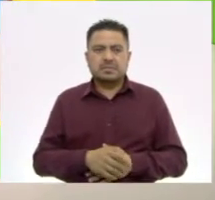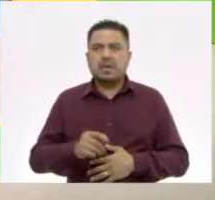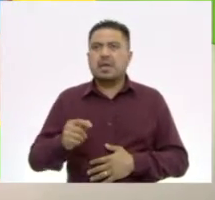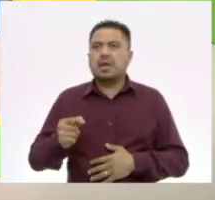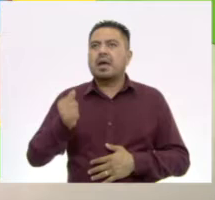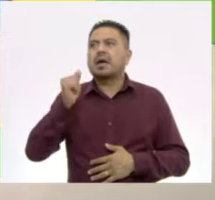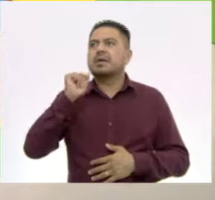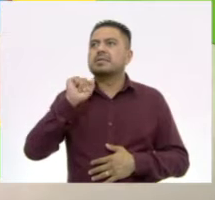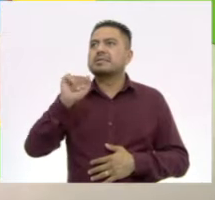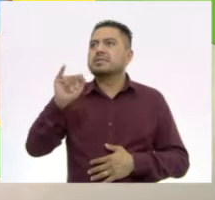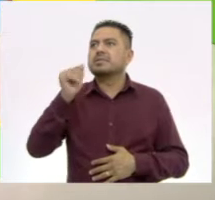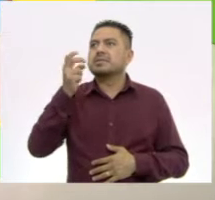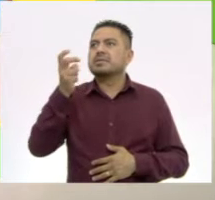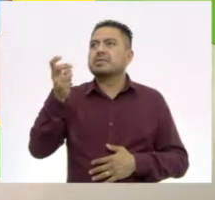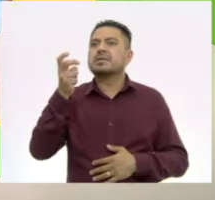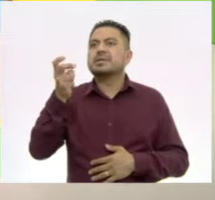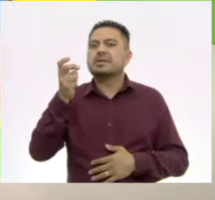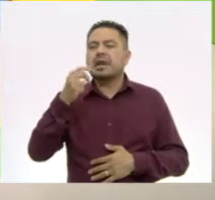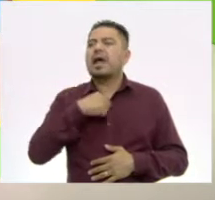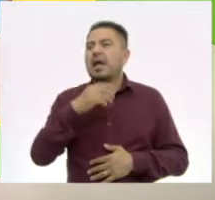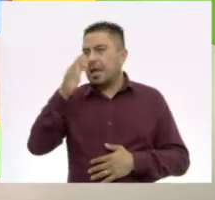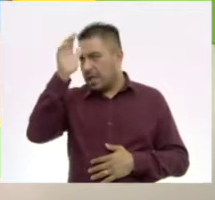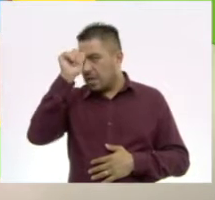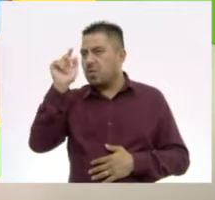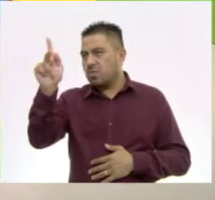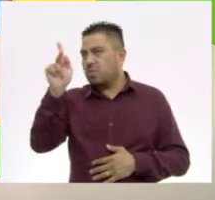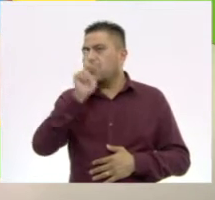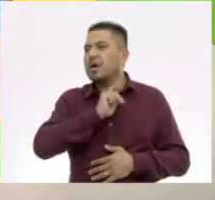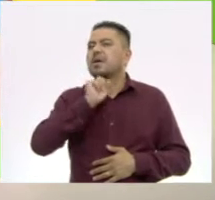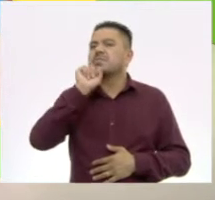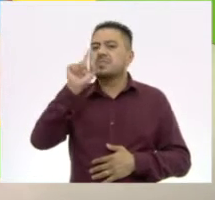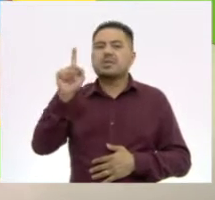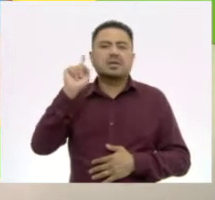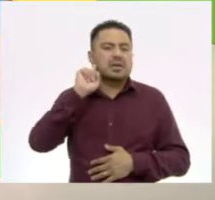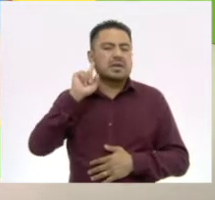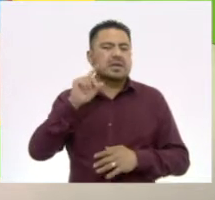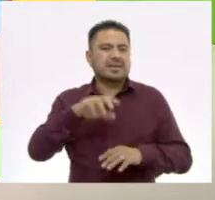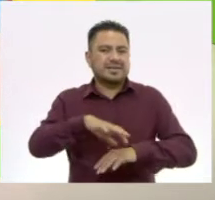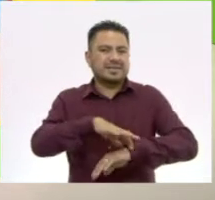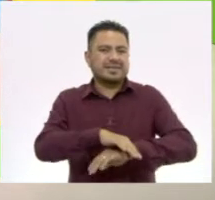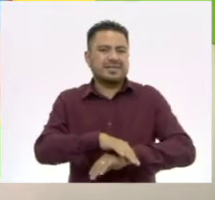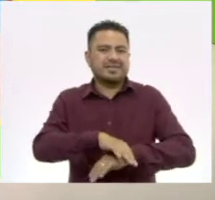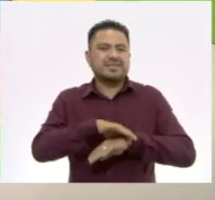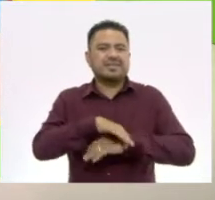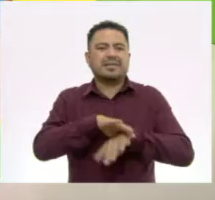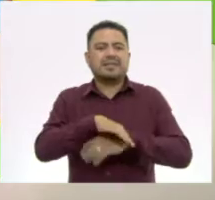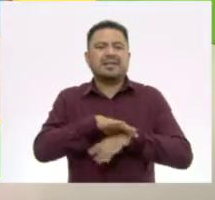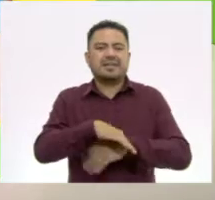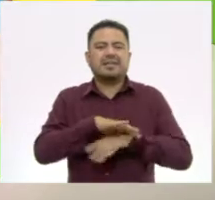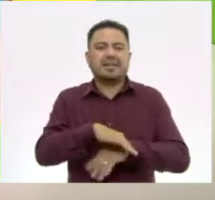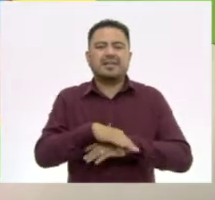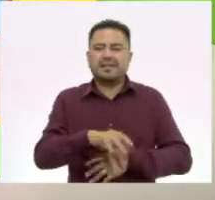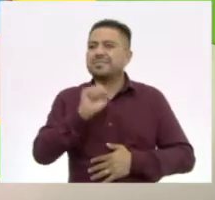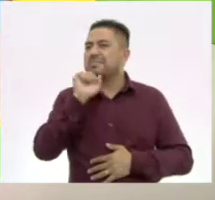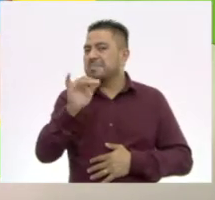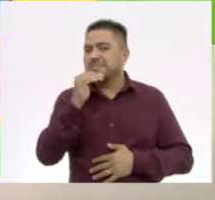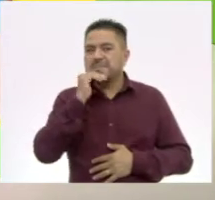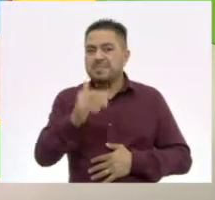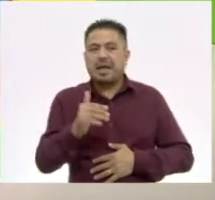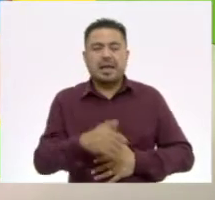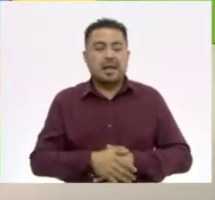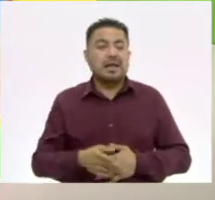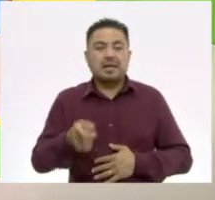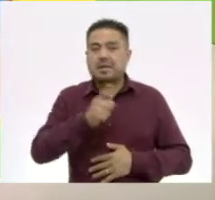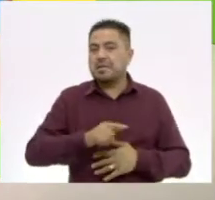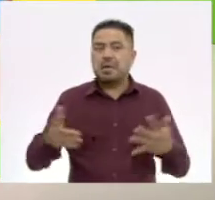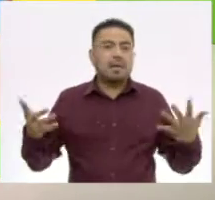y estoy de acuerdo con ustedes es un cascabel muy bien lo están